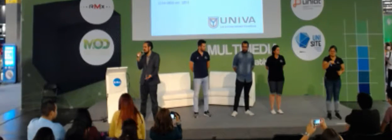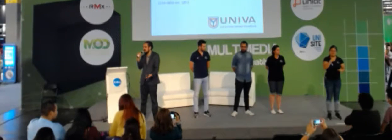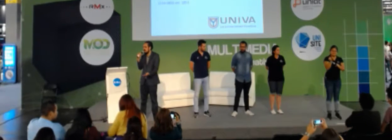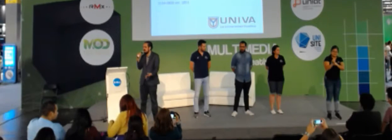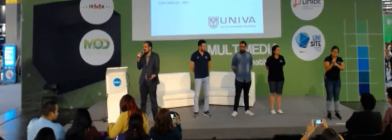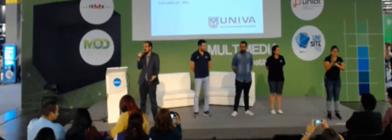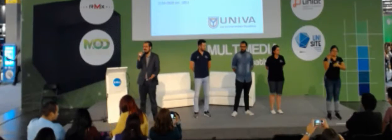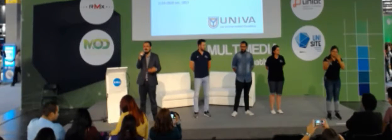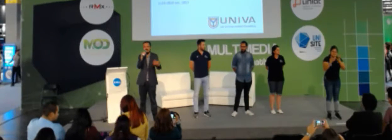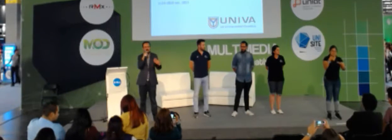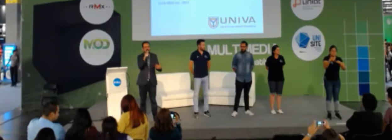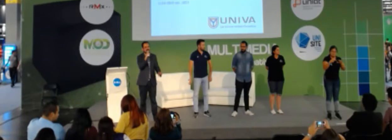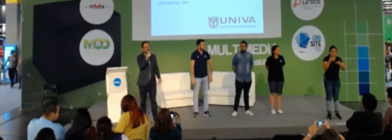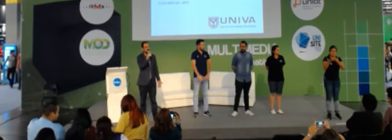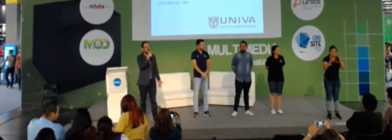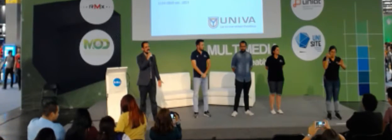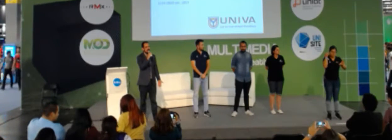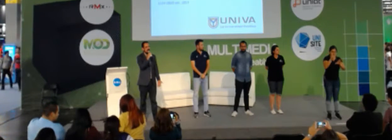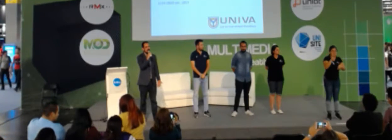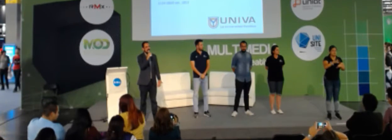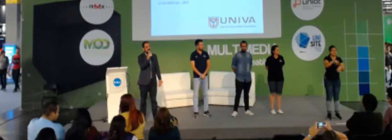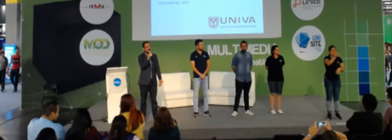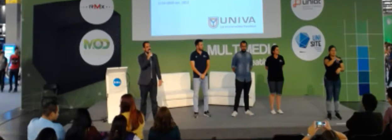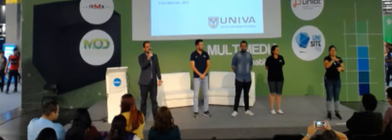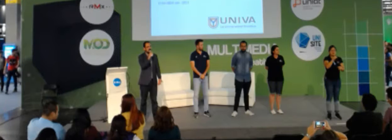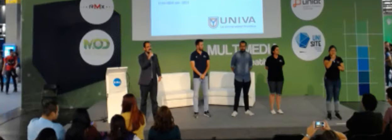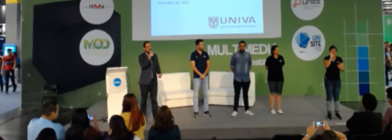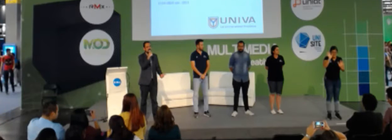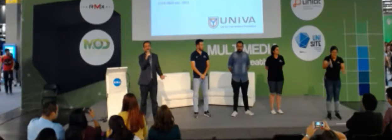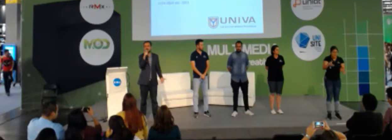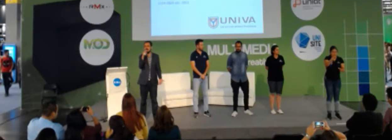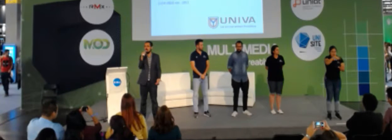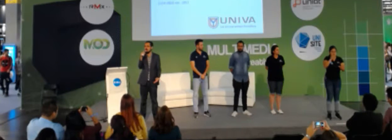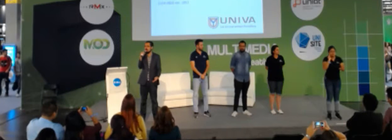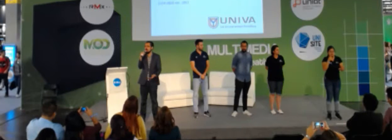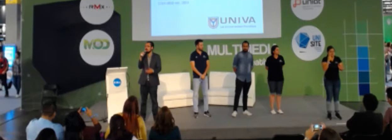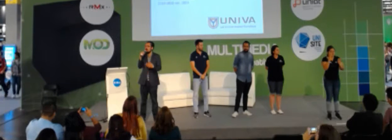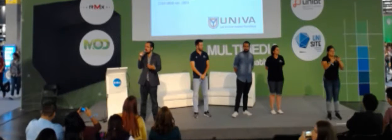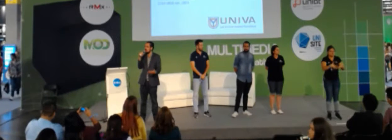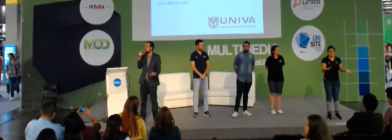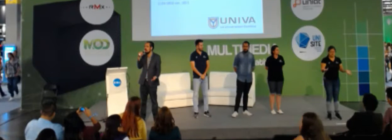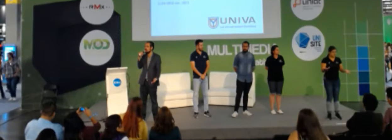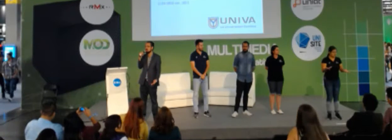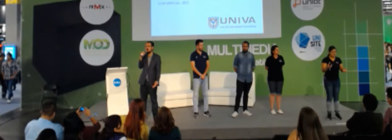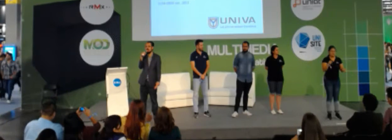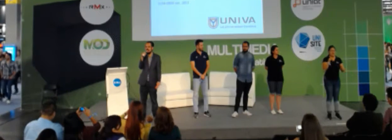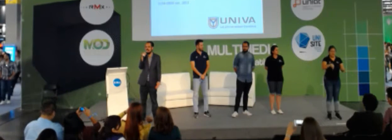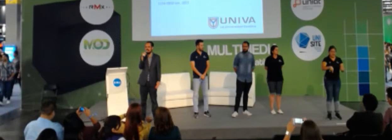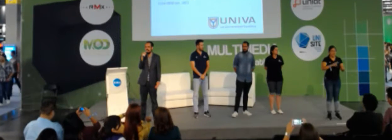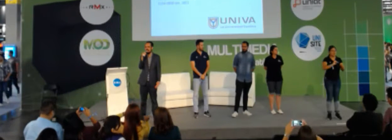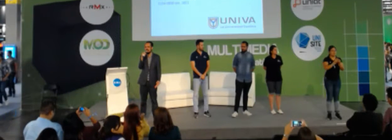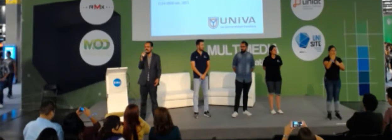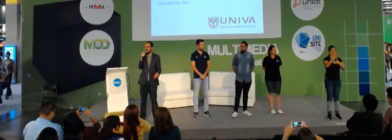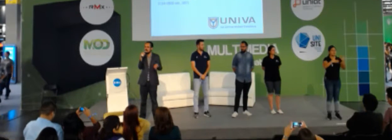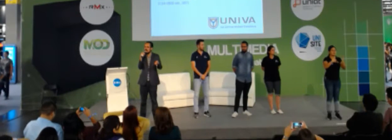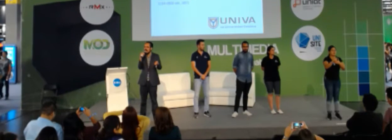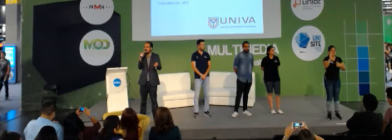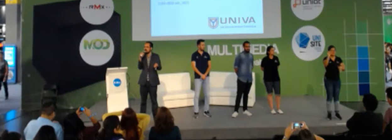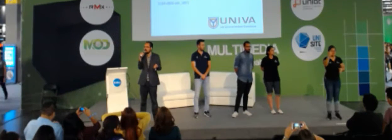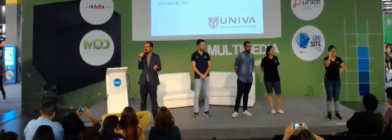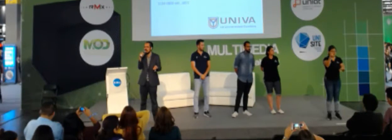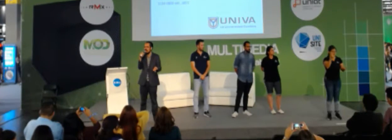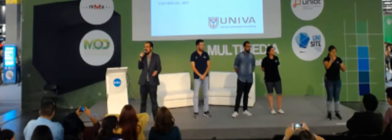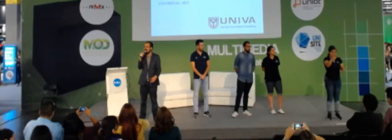es fundamental actualizarse todo el tiempo, de cómo están funcionando los cambios hoy en día. Si queremos que